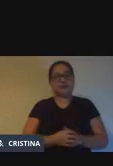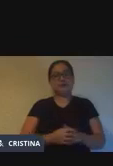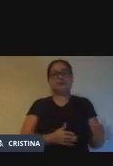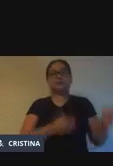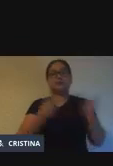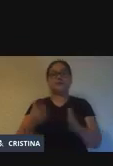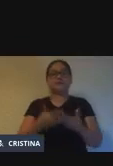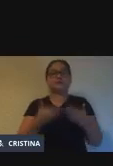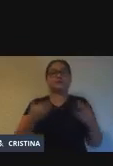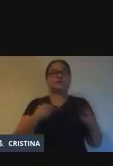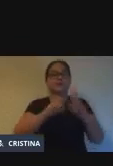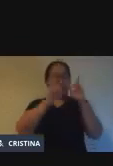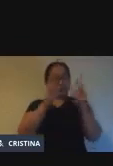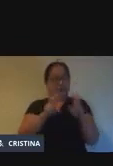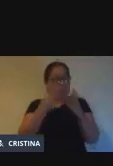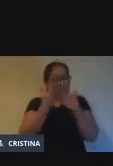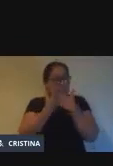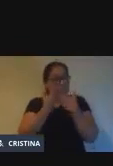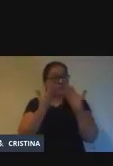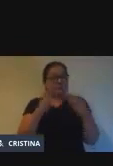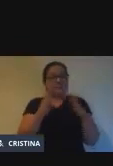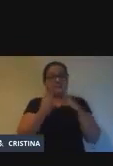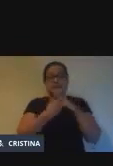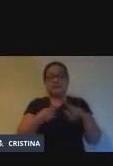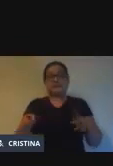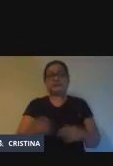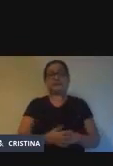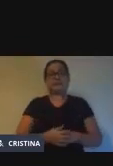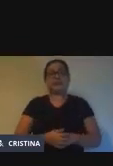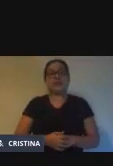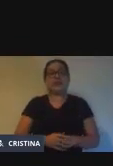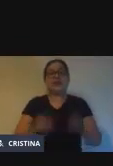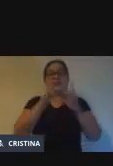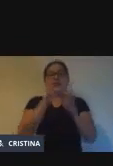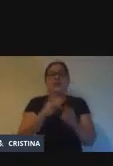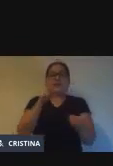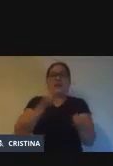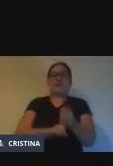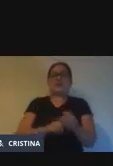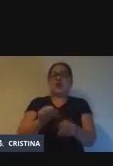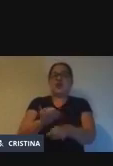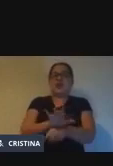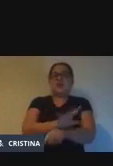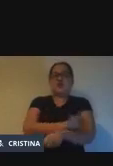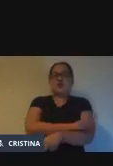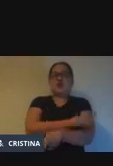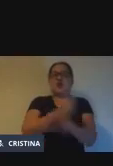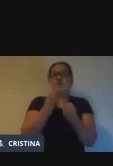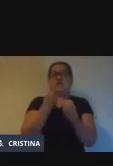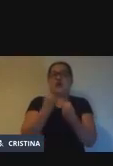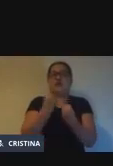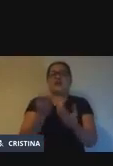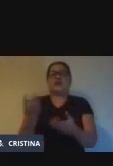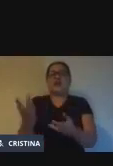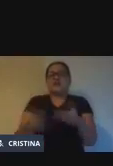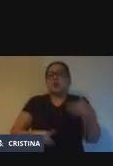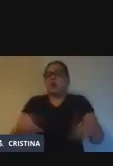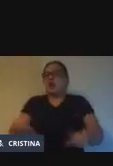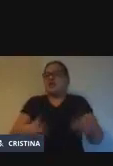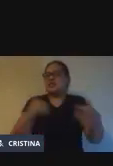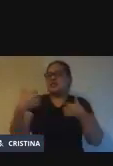entrar en materia. ¿Y qué es esto de las emociones intensas y la irritabilidad? Bueno, la